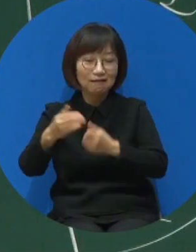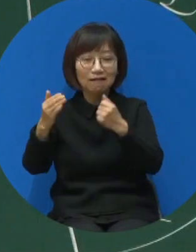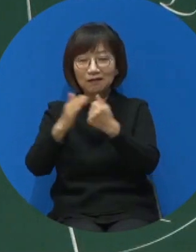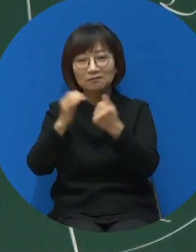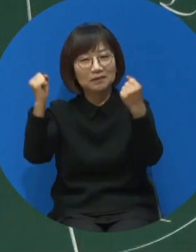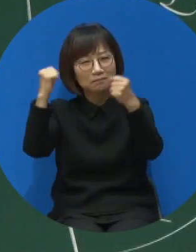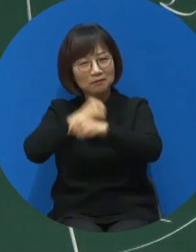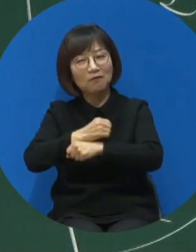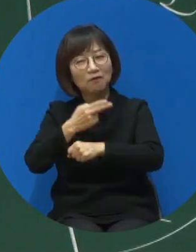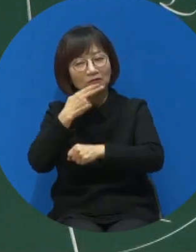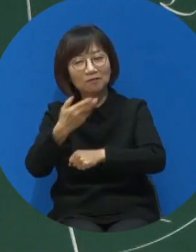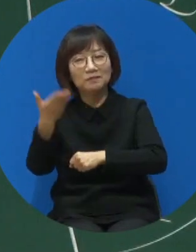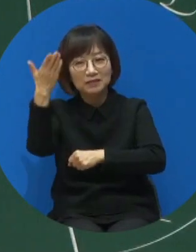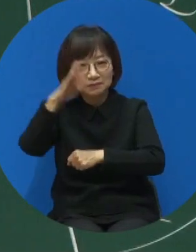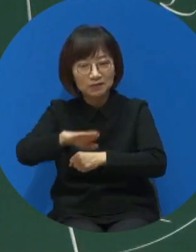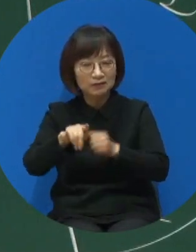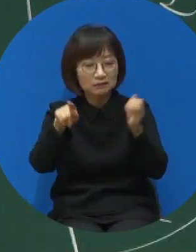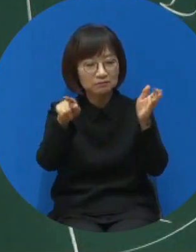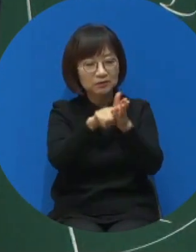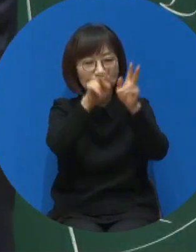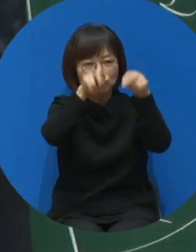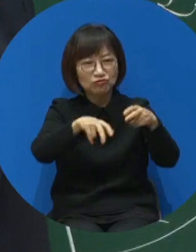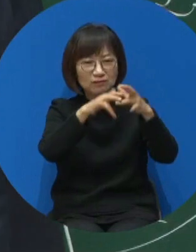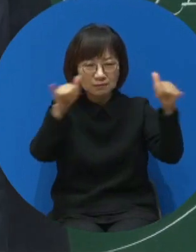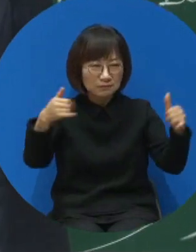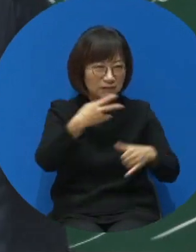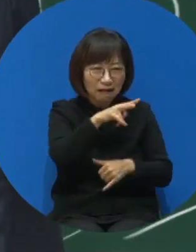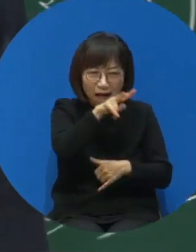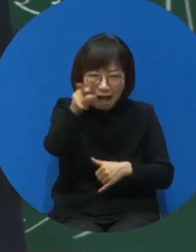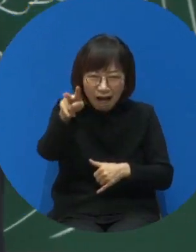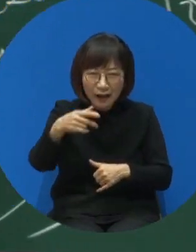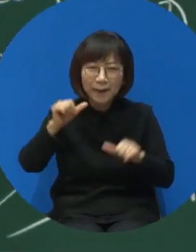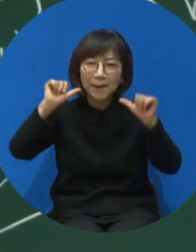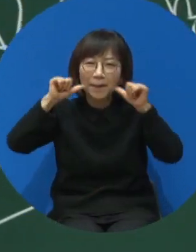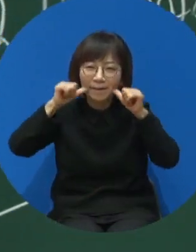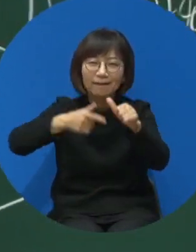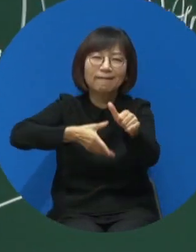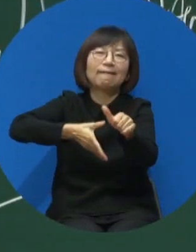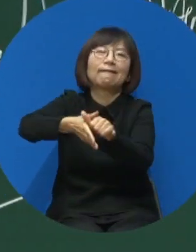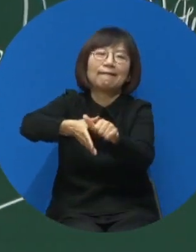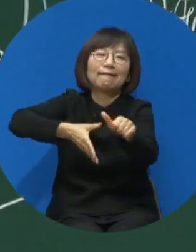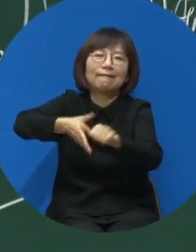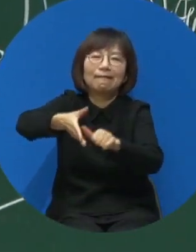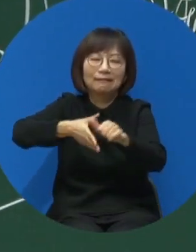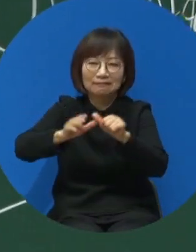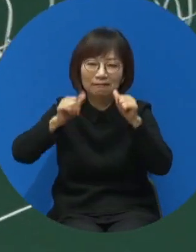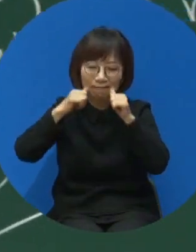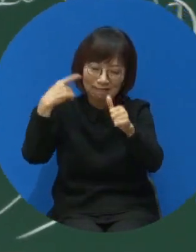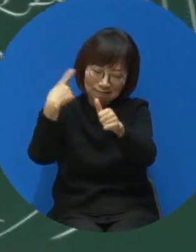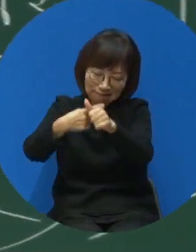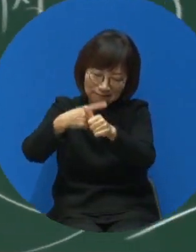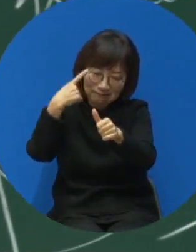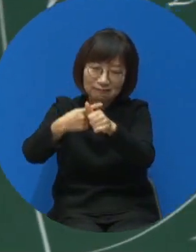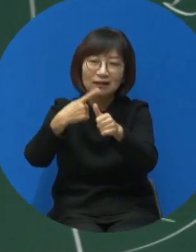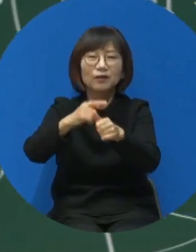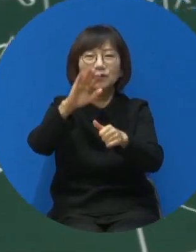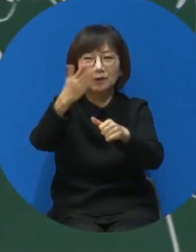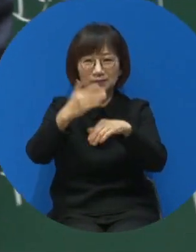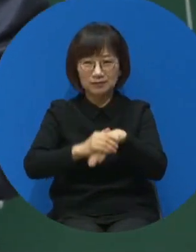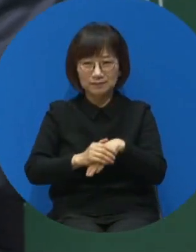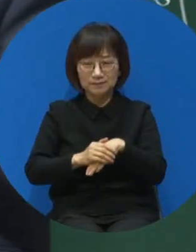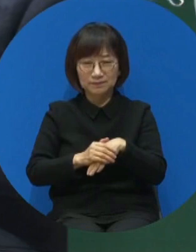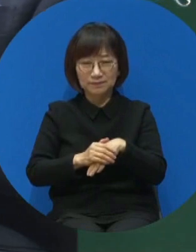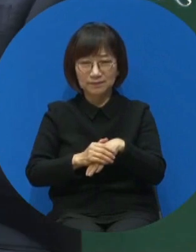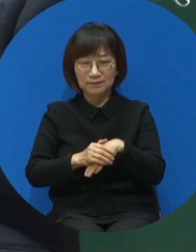como ustedes son hijos de dios no van a fracasar ni parecen pero para sufrir mucho crónico tuncingo hagan muy bien y yo